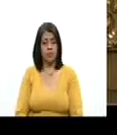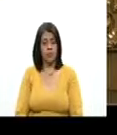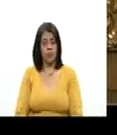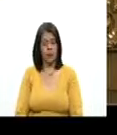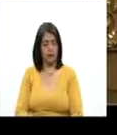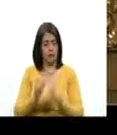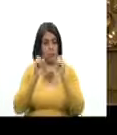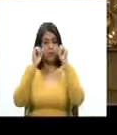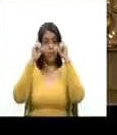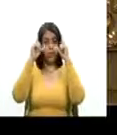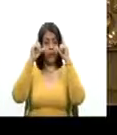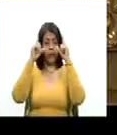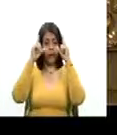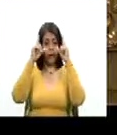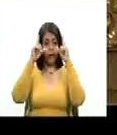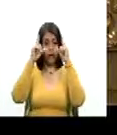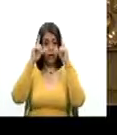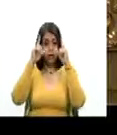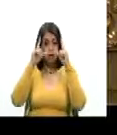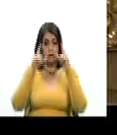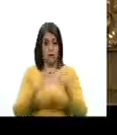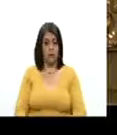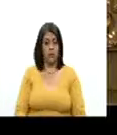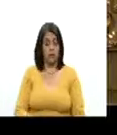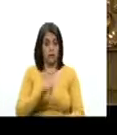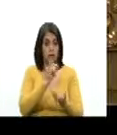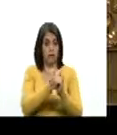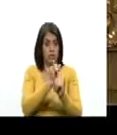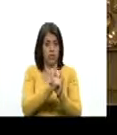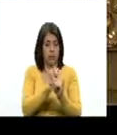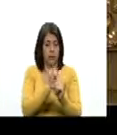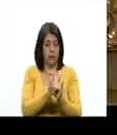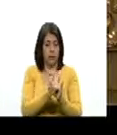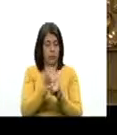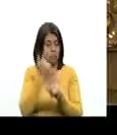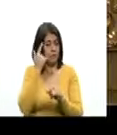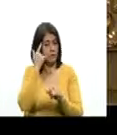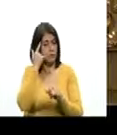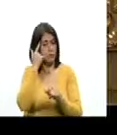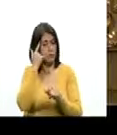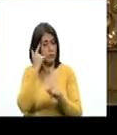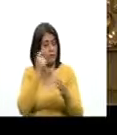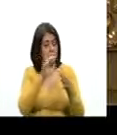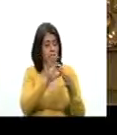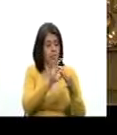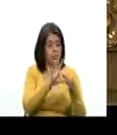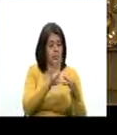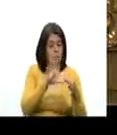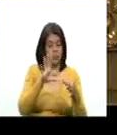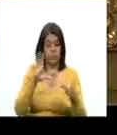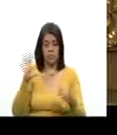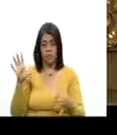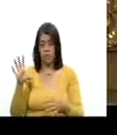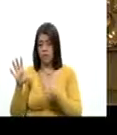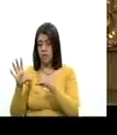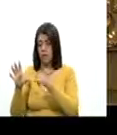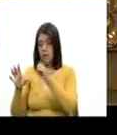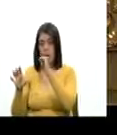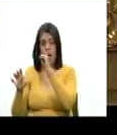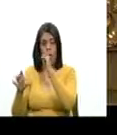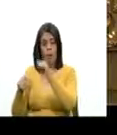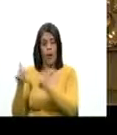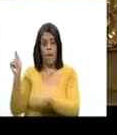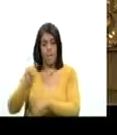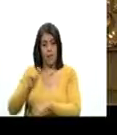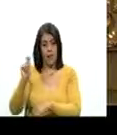me desconecto de la Matrix, esta que me generó el algoritmo, cuando me quedo sin agua, pasaron